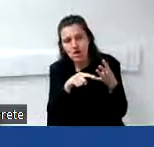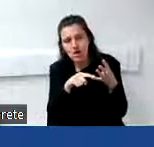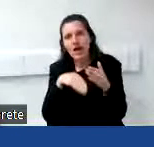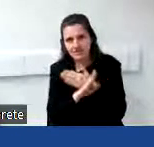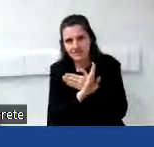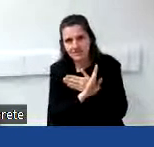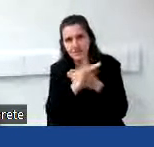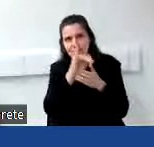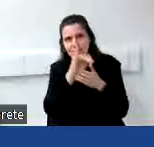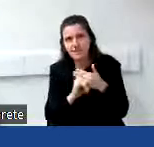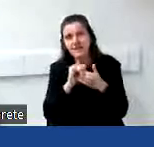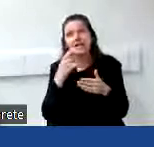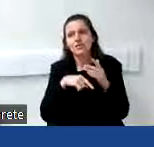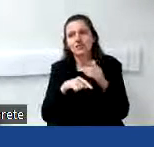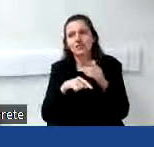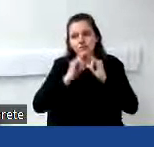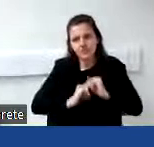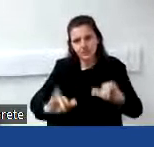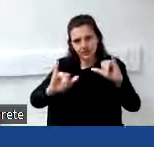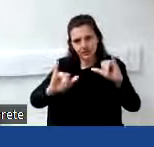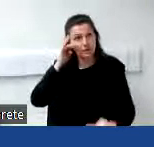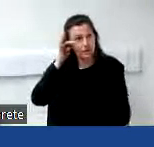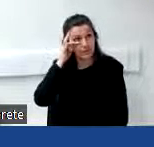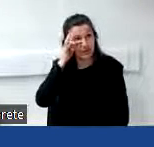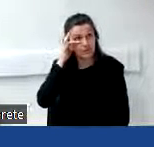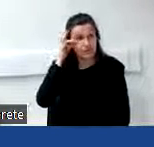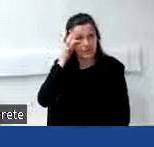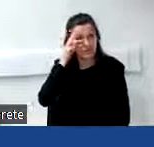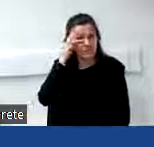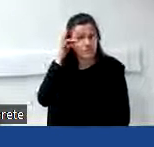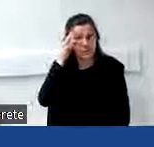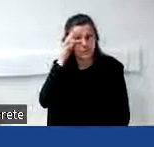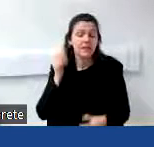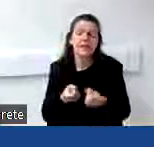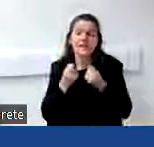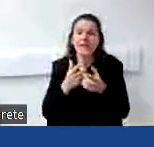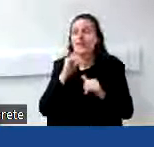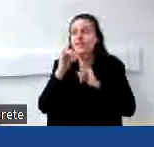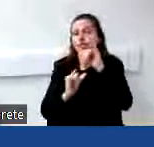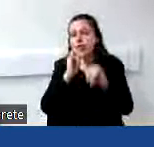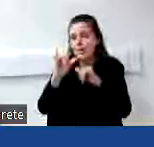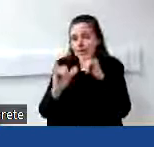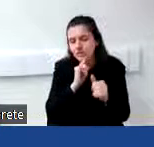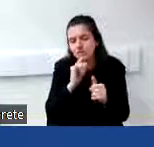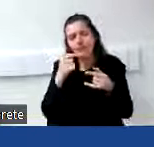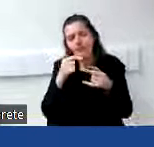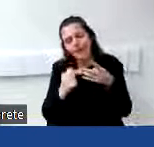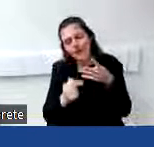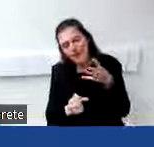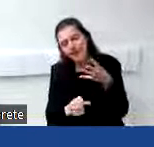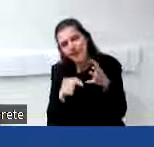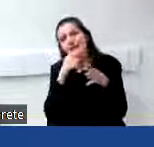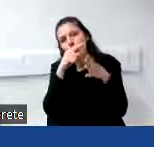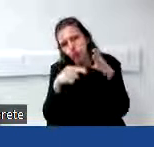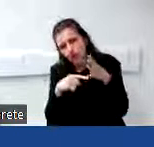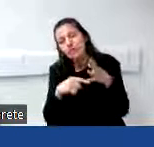con discapacidad, es también parte de poder brindar información y comunicación sobre qué es lo que hay, parte también del acceso